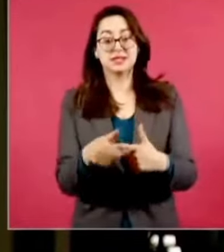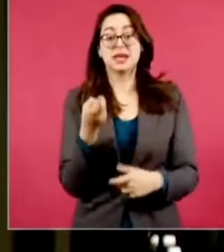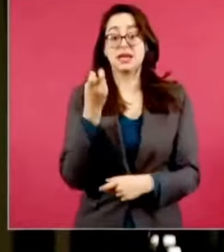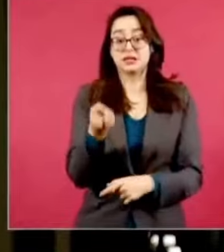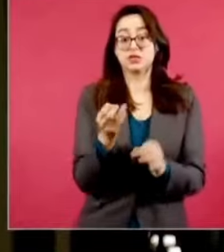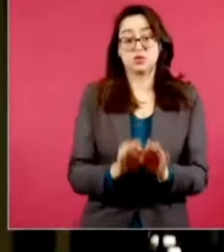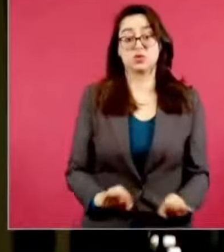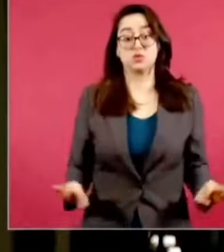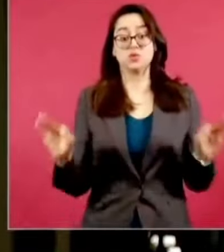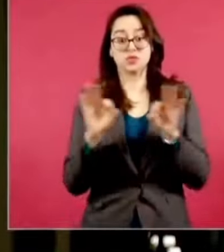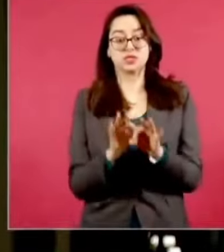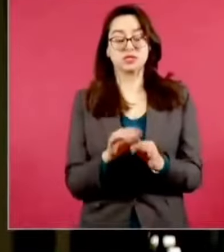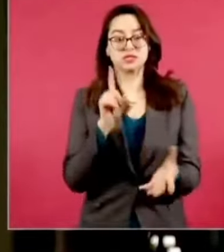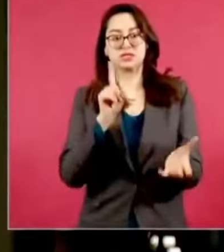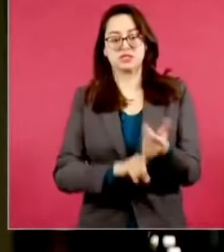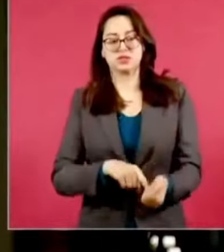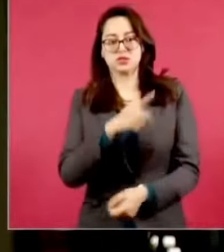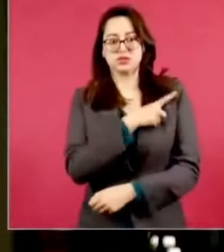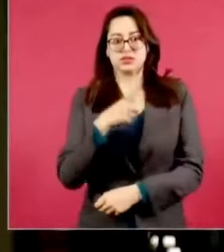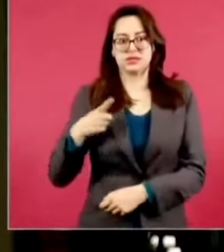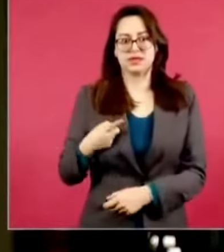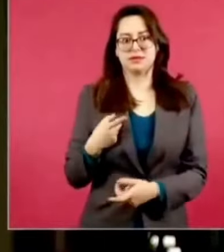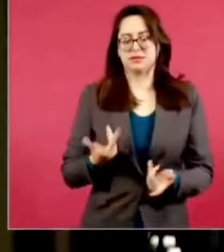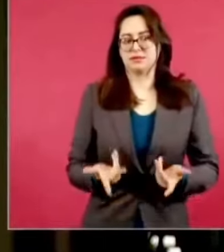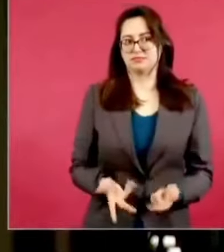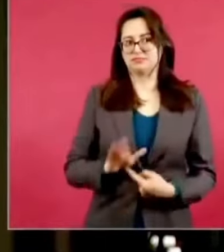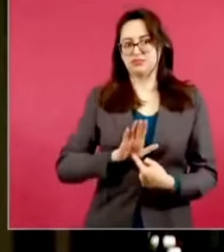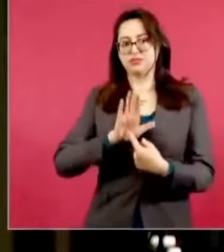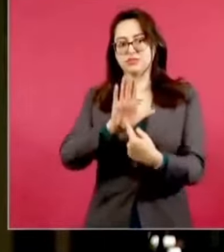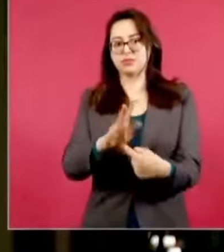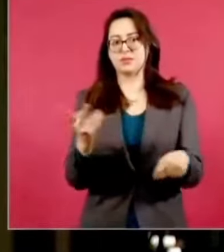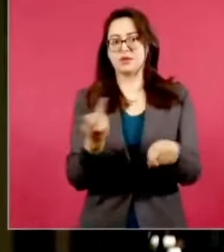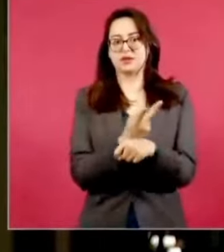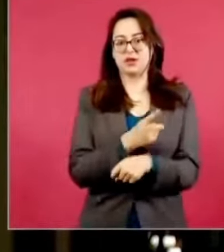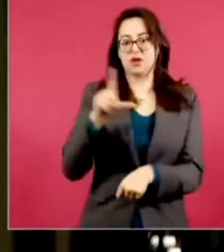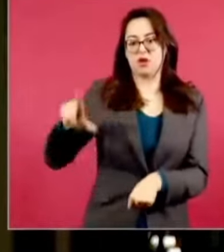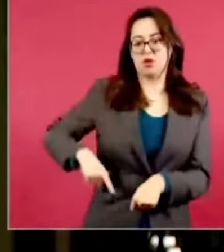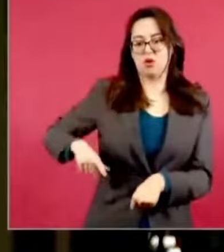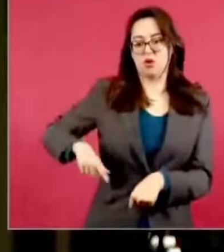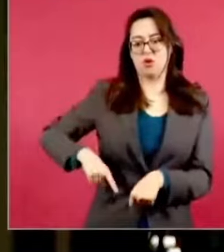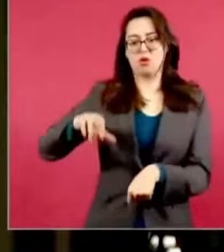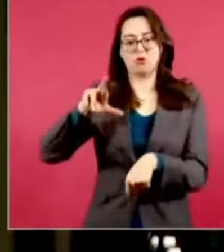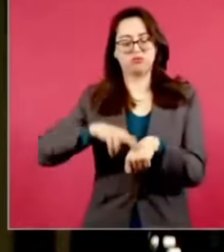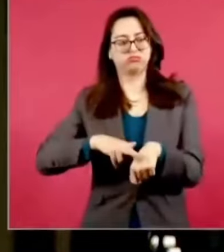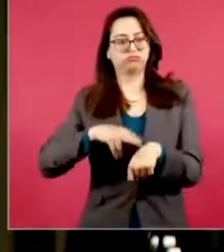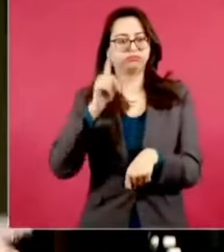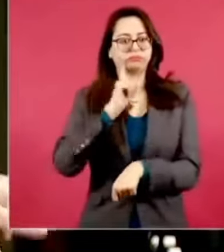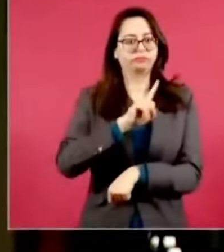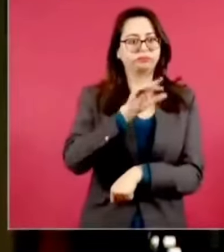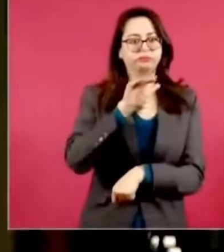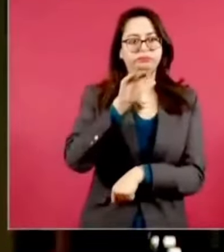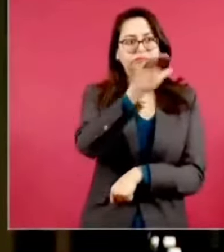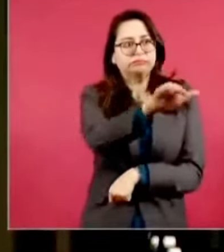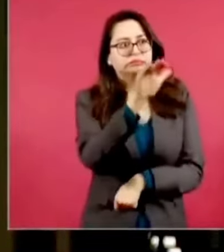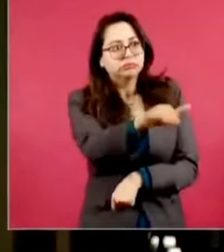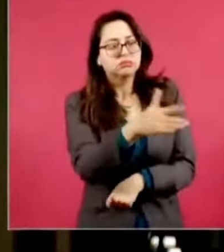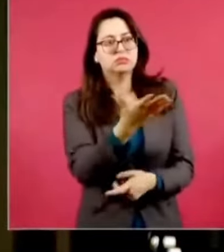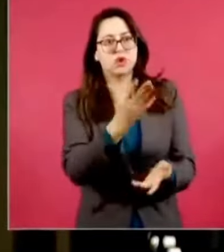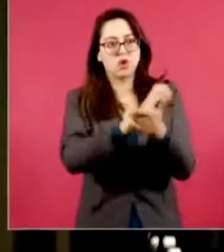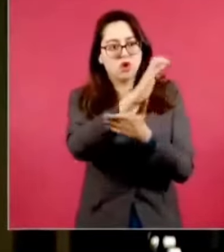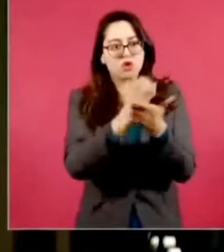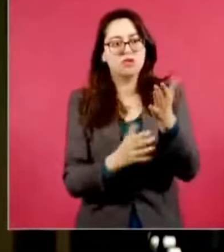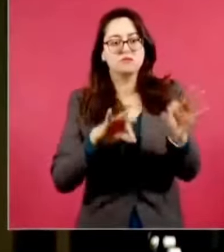Que la respuesta de la gobernadora, lejos de cumplir los acuerdos, es mandar a amenazarlo y que al final los mismos de siempre se queden con